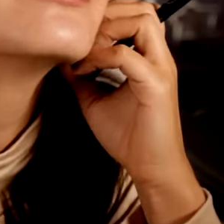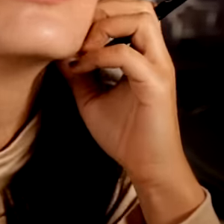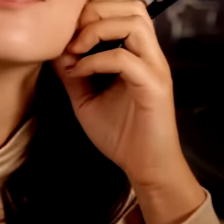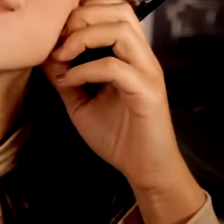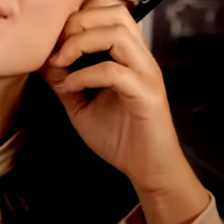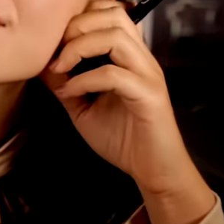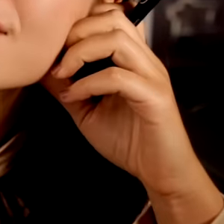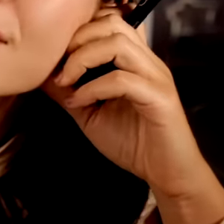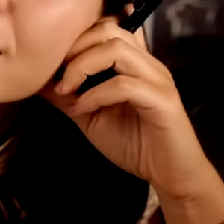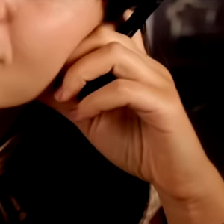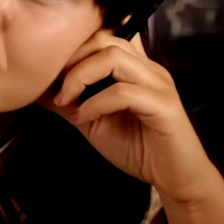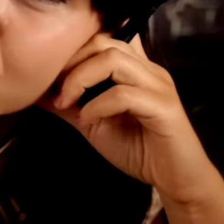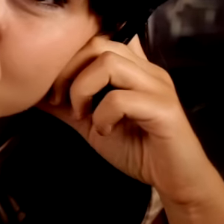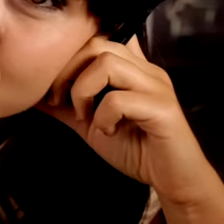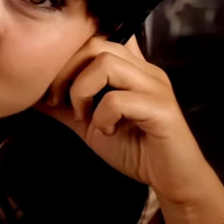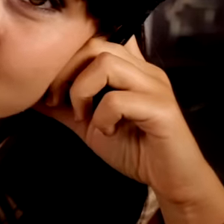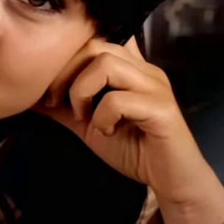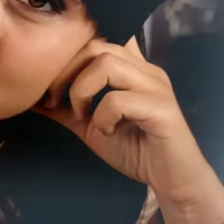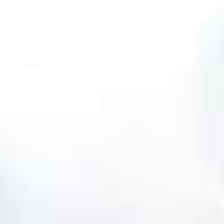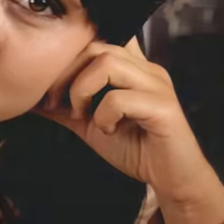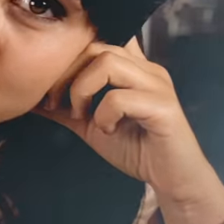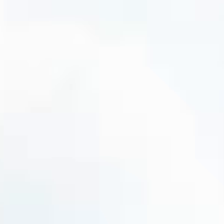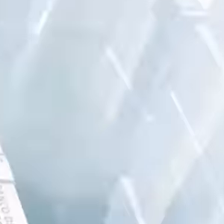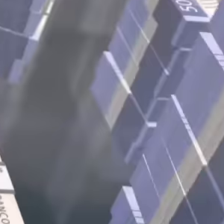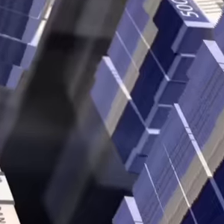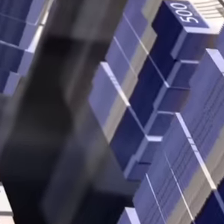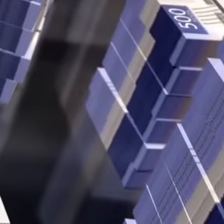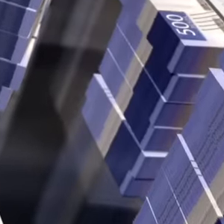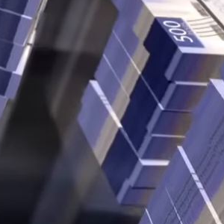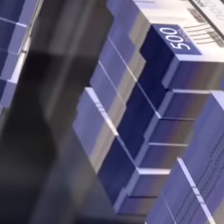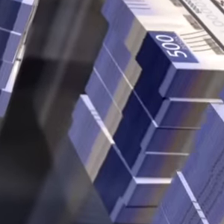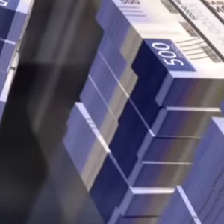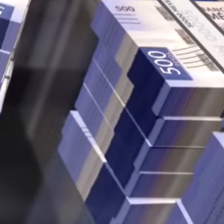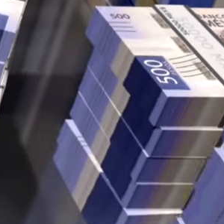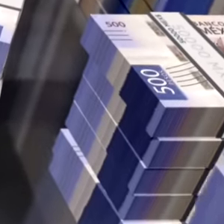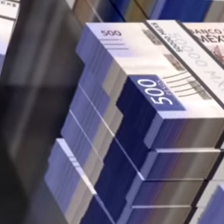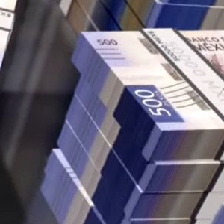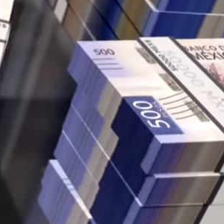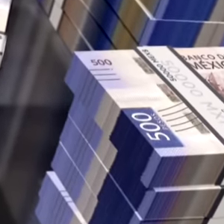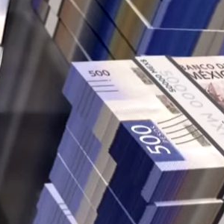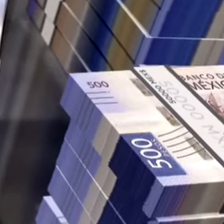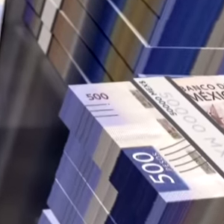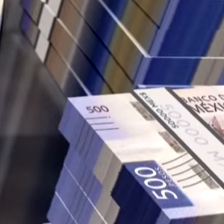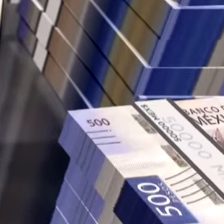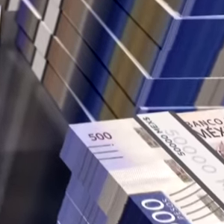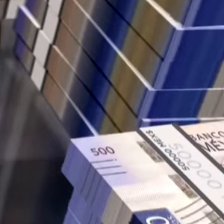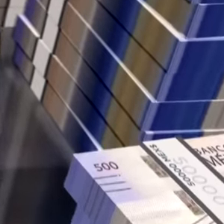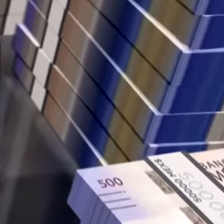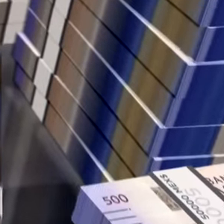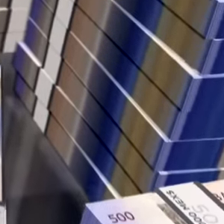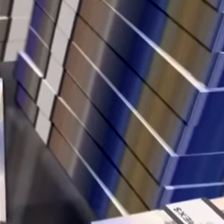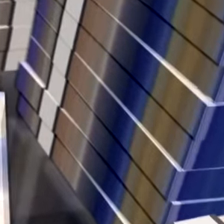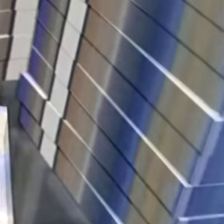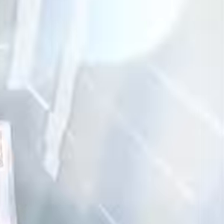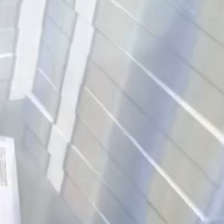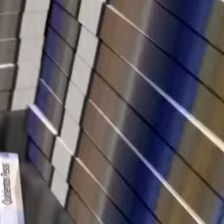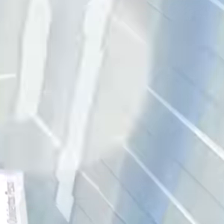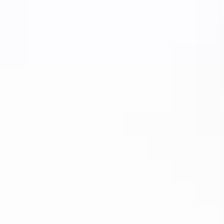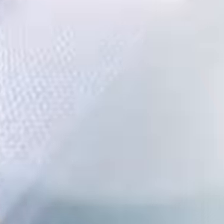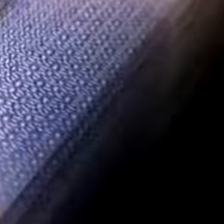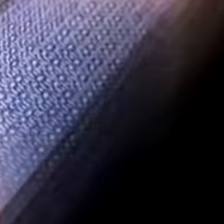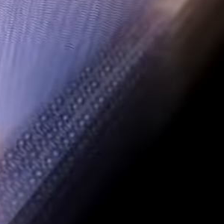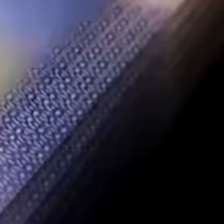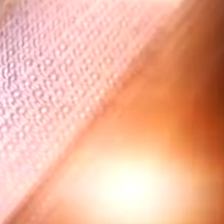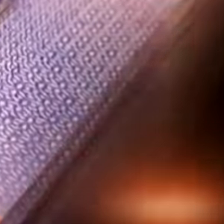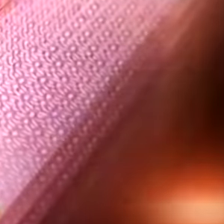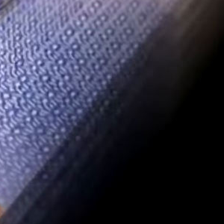justicia. ¿Se imagina usted cuánto dinero ha derrochado el Poder Judicial para pagar a sus